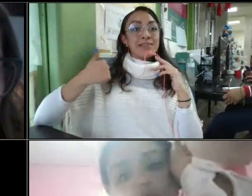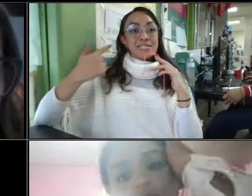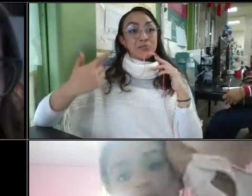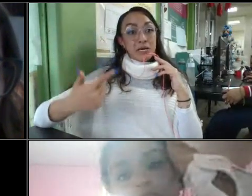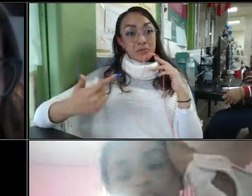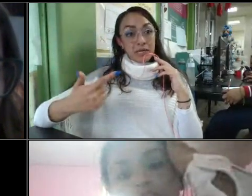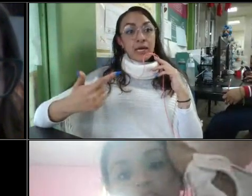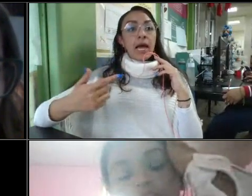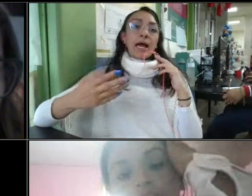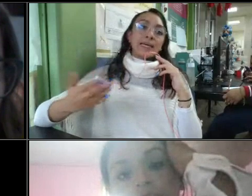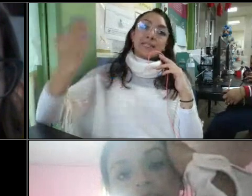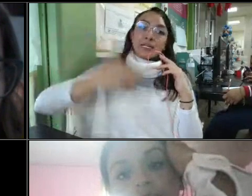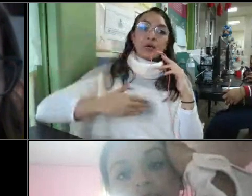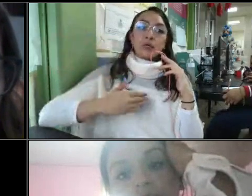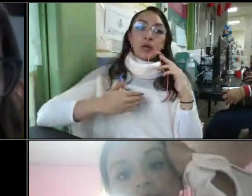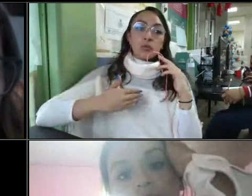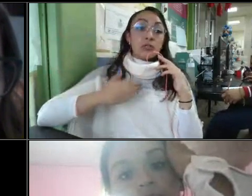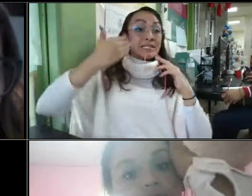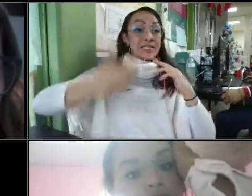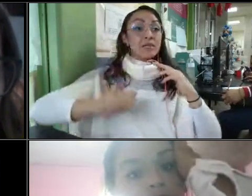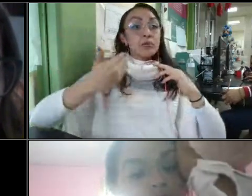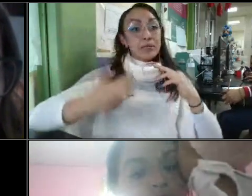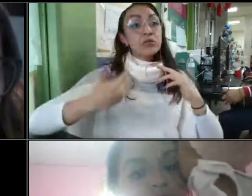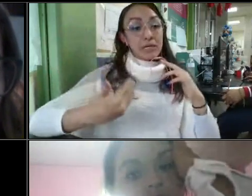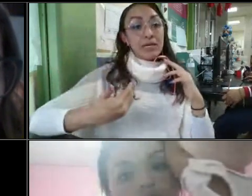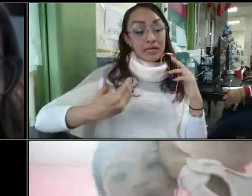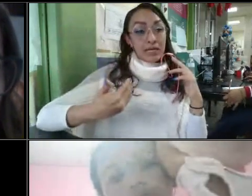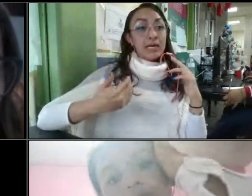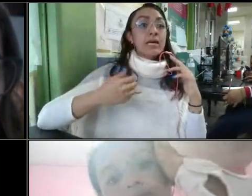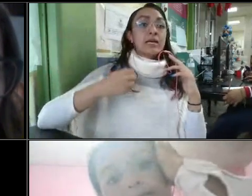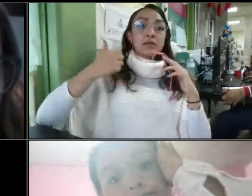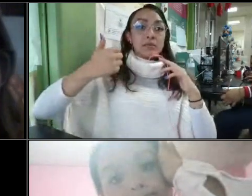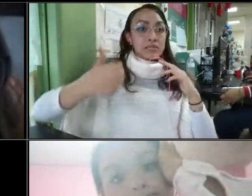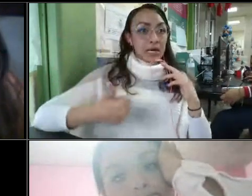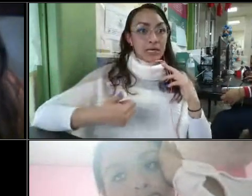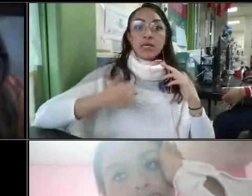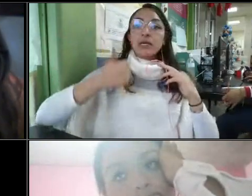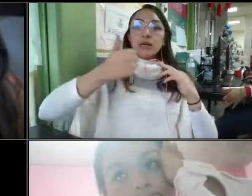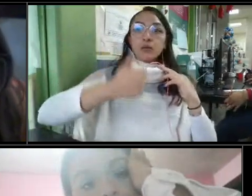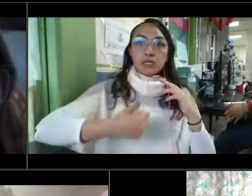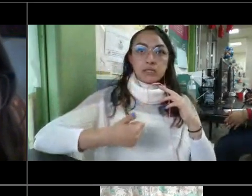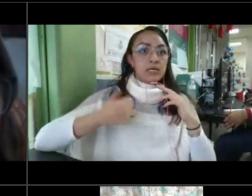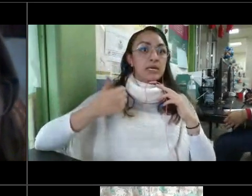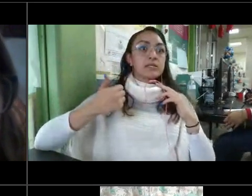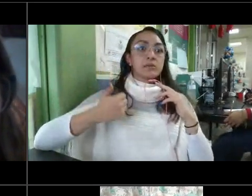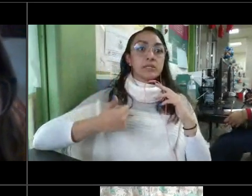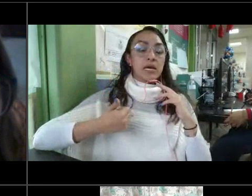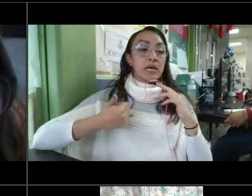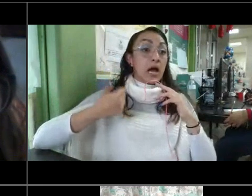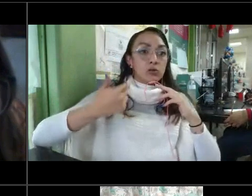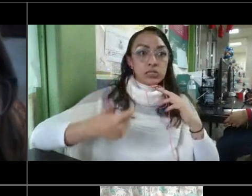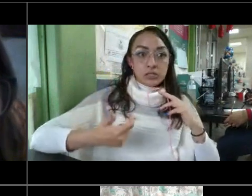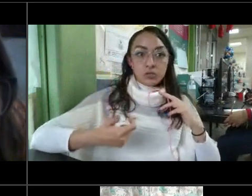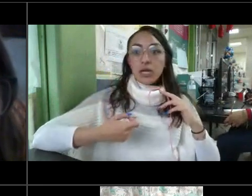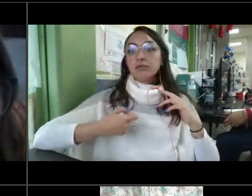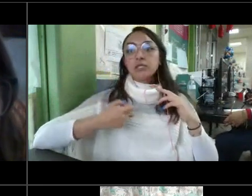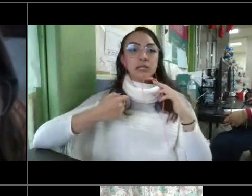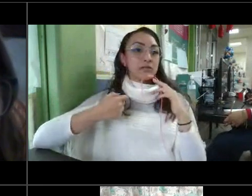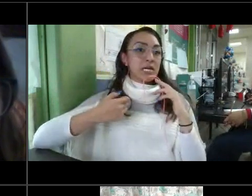docente anticiparme a que llegue un alumno y en ese momento tenga que revisar lengua de señas, revisar